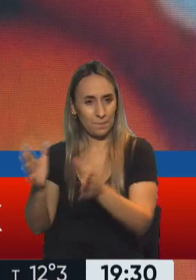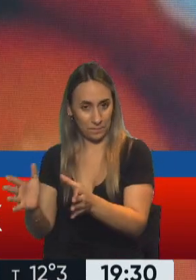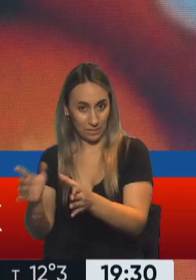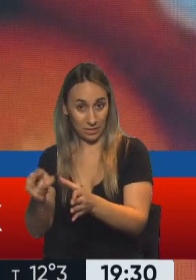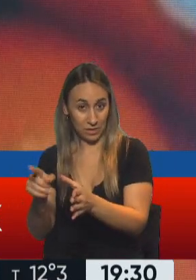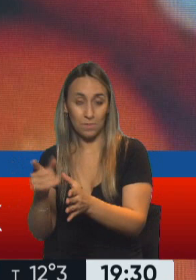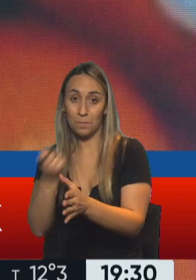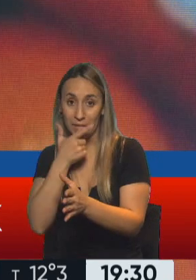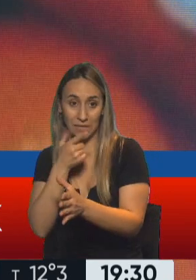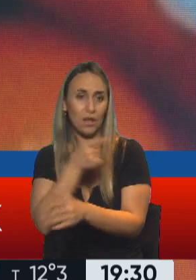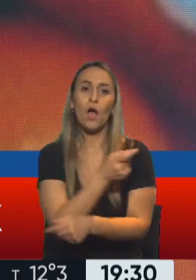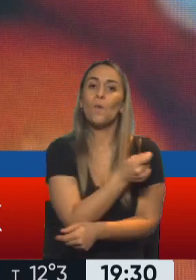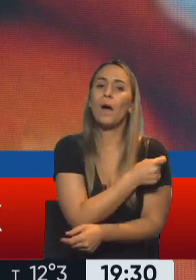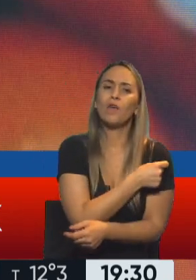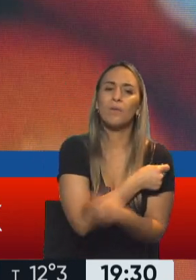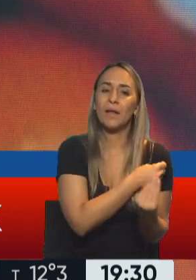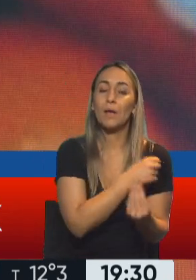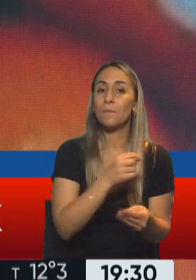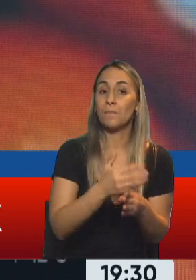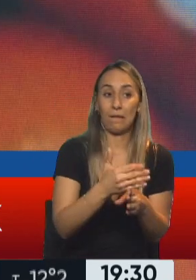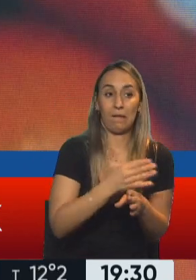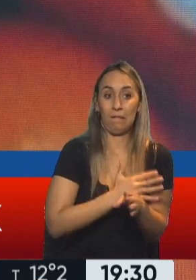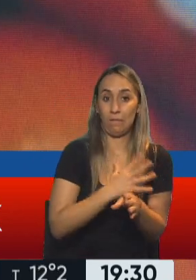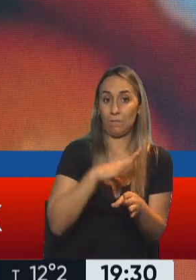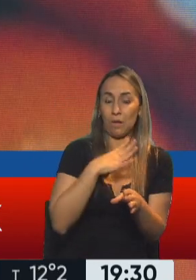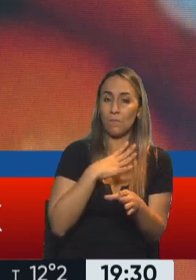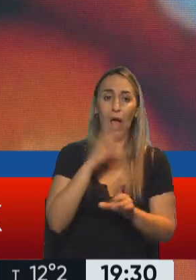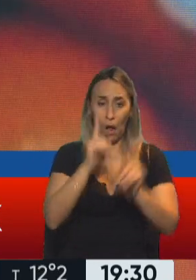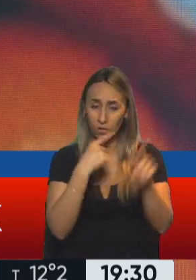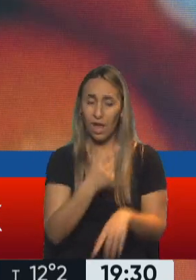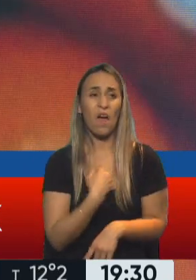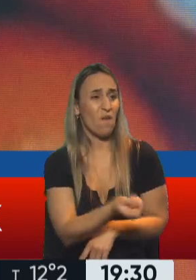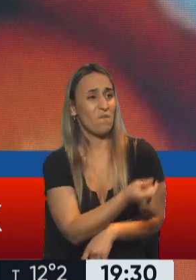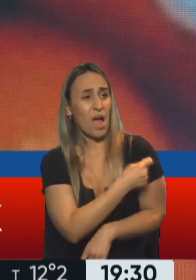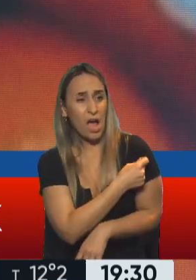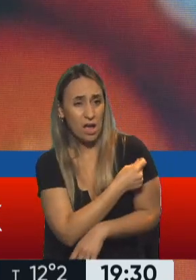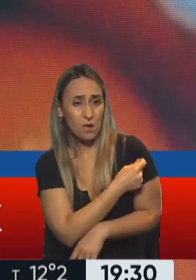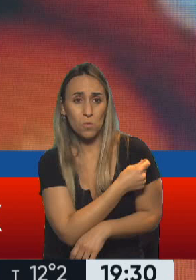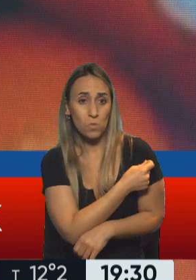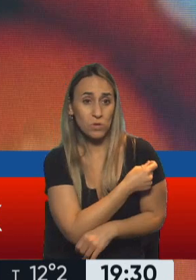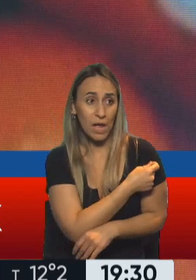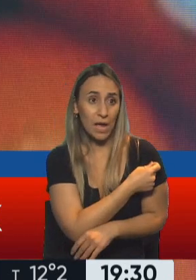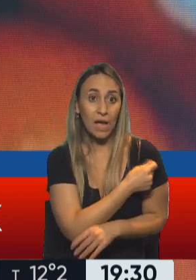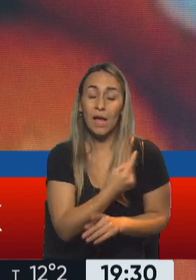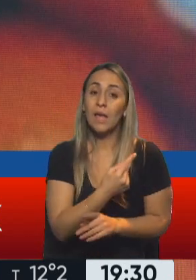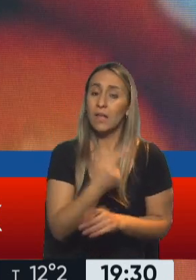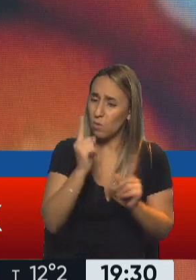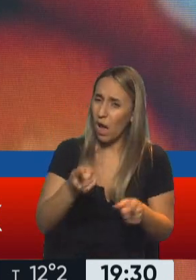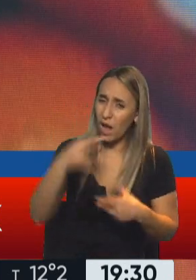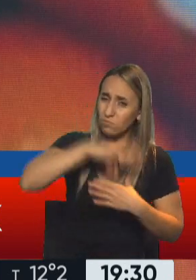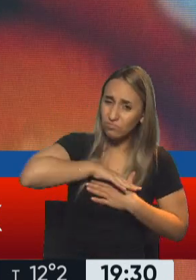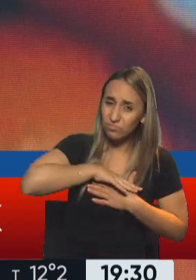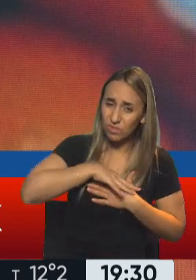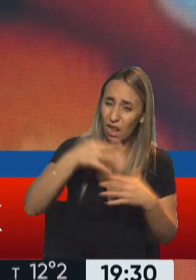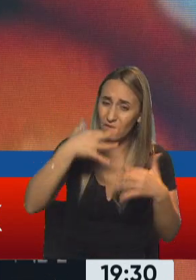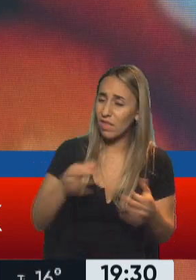como prevención, usted vio que alguno dice, yo me vacuné y sin embargo me agarré el virus, pero la verdad que no me hizo nada, un resfriito, nada más. Bueno, lo que hace la vacuna